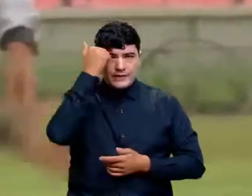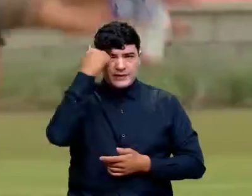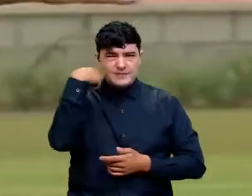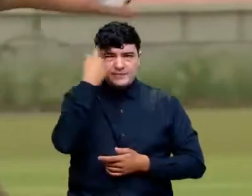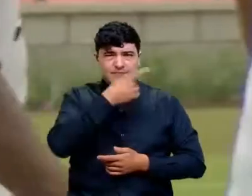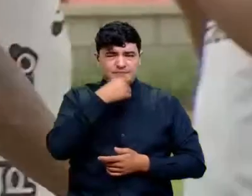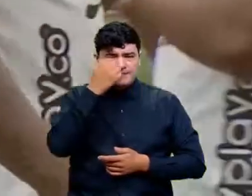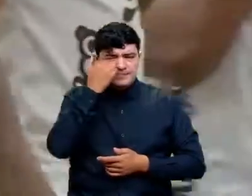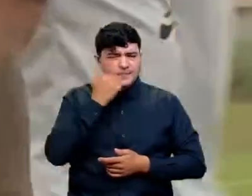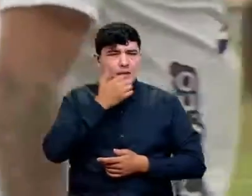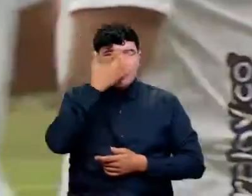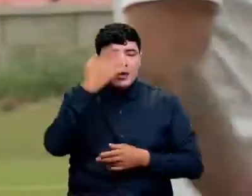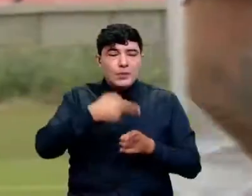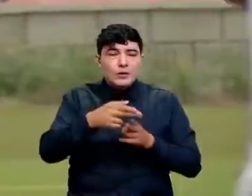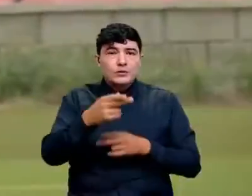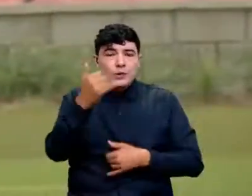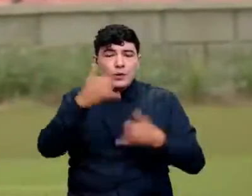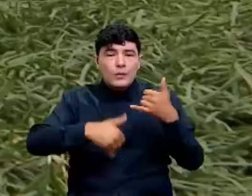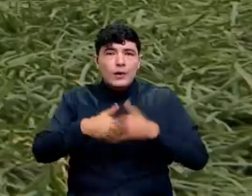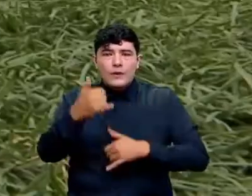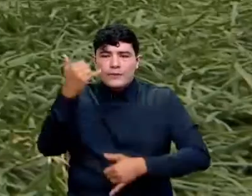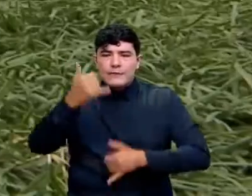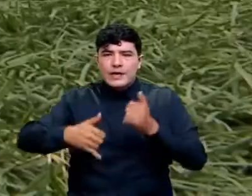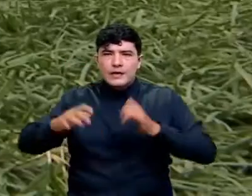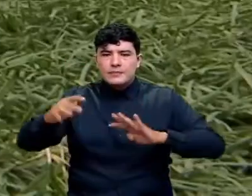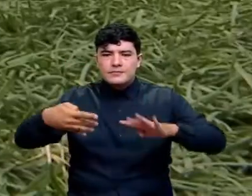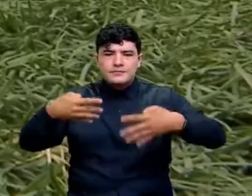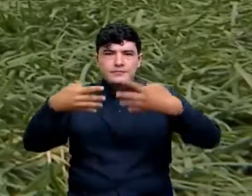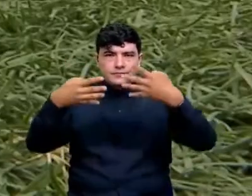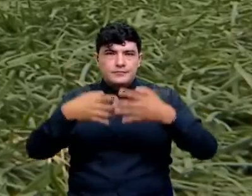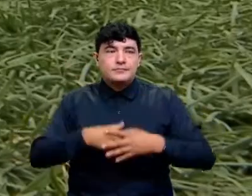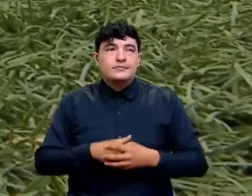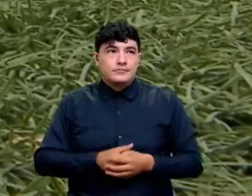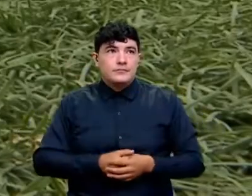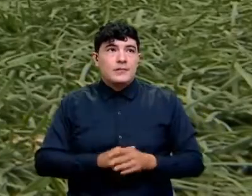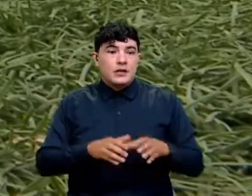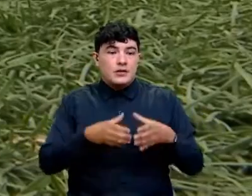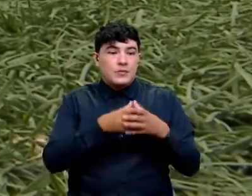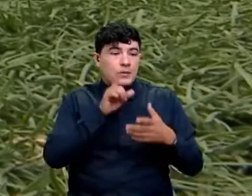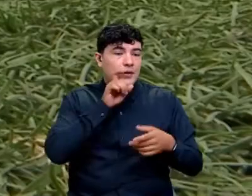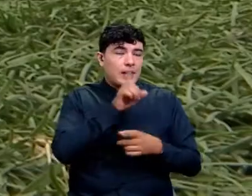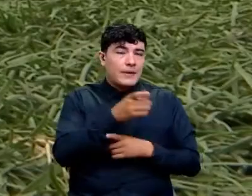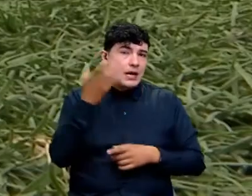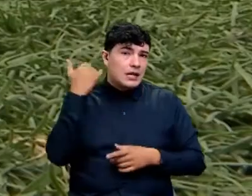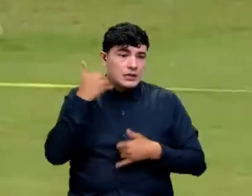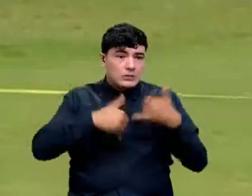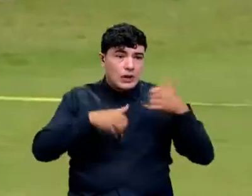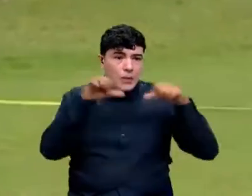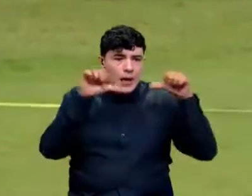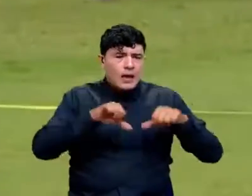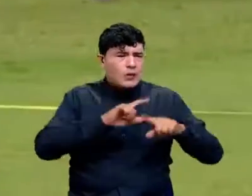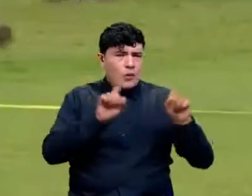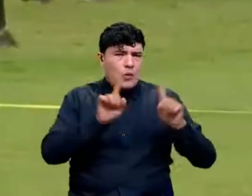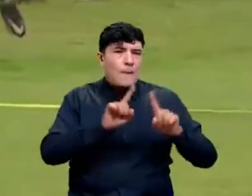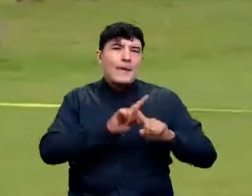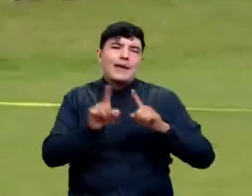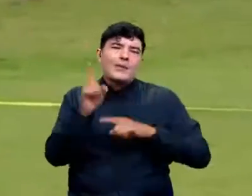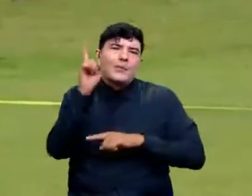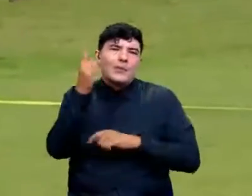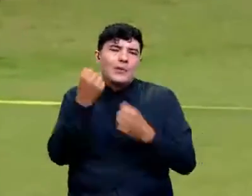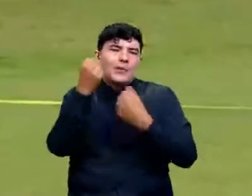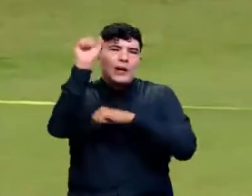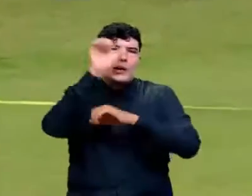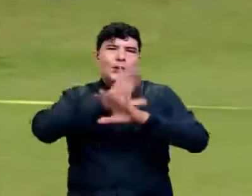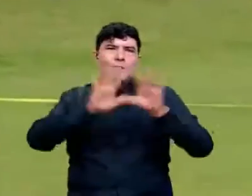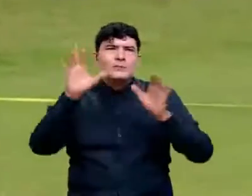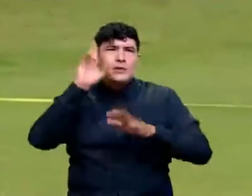alma a falta de un solo partido para cerrar los cuadrangulares fase en la que el elenco leopardo pese a no jugar mal solo suma una victoria por